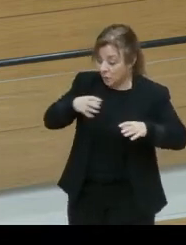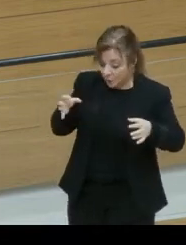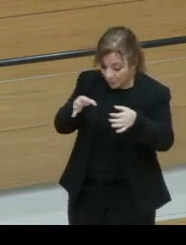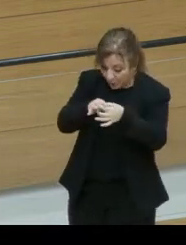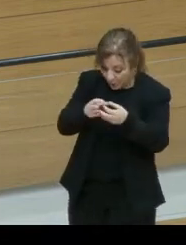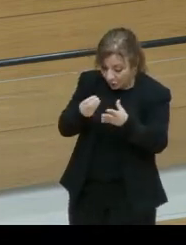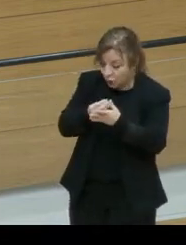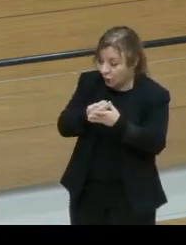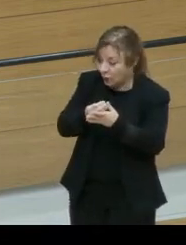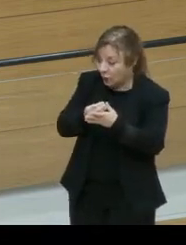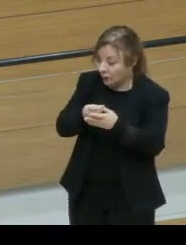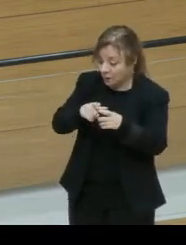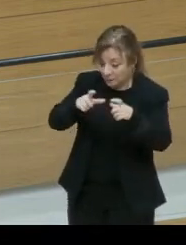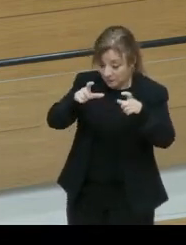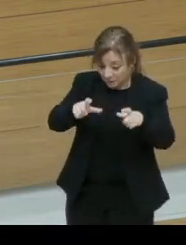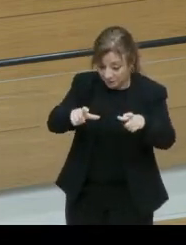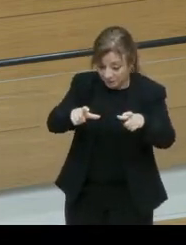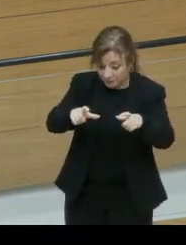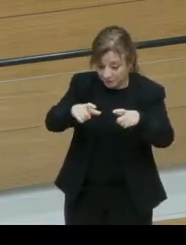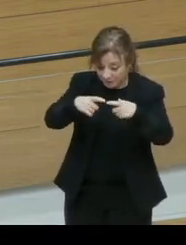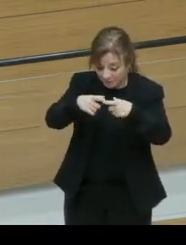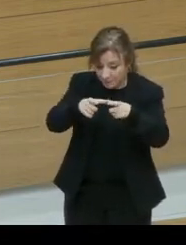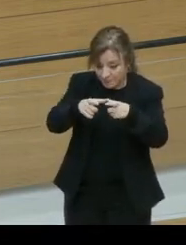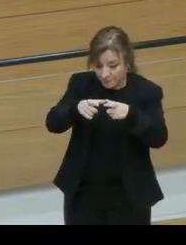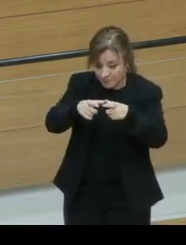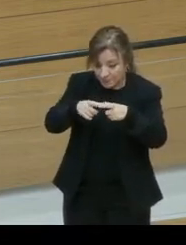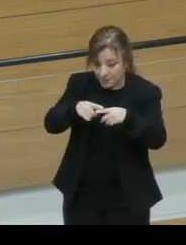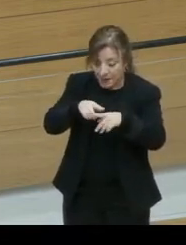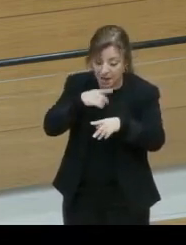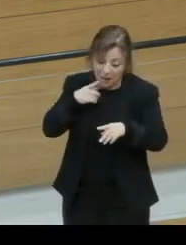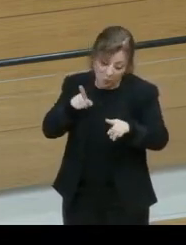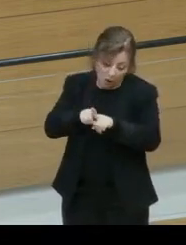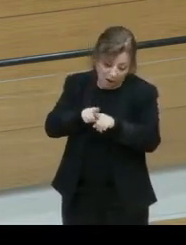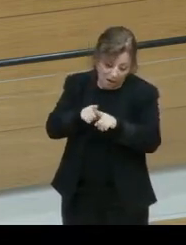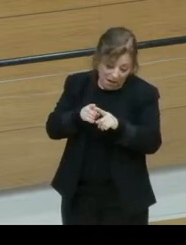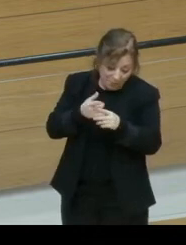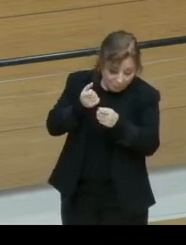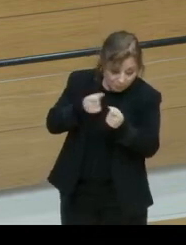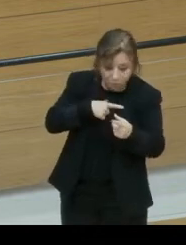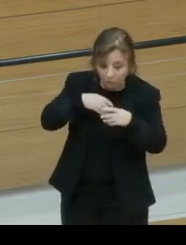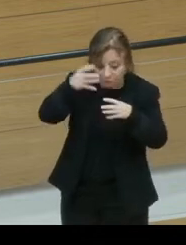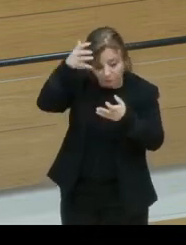todas y las pongo en matrices que simulen como el cerebro. Y ahí veo